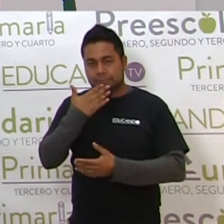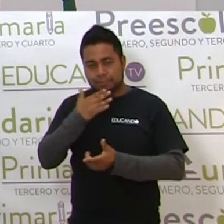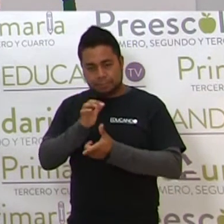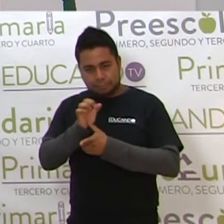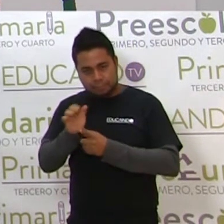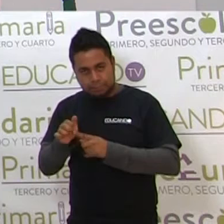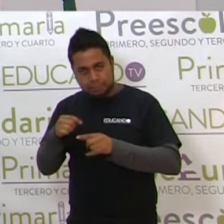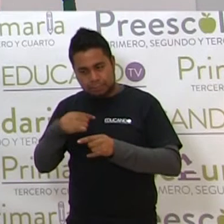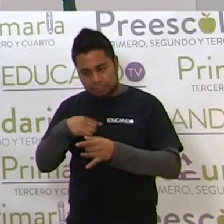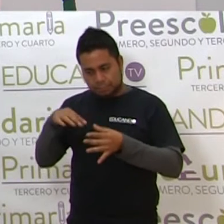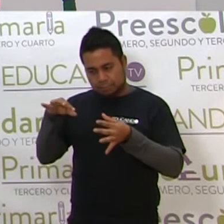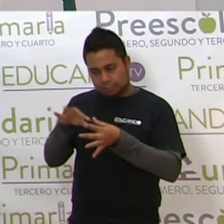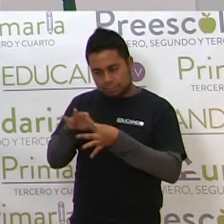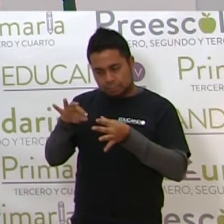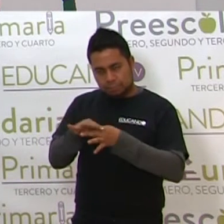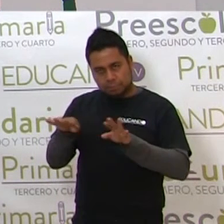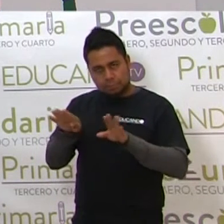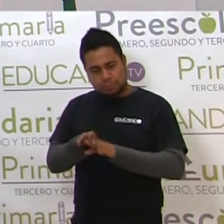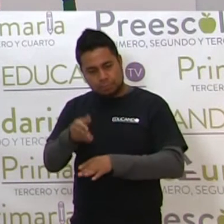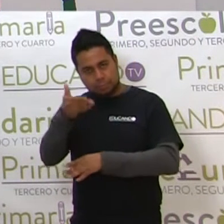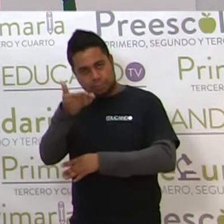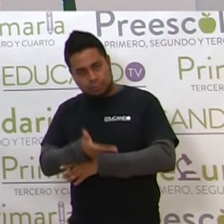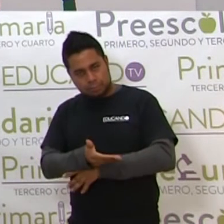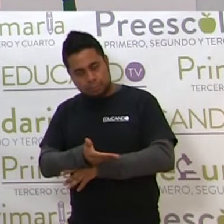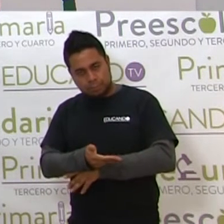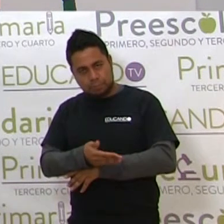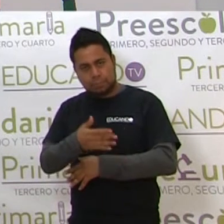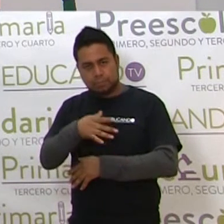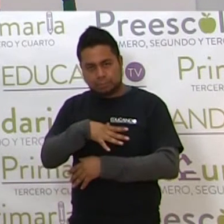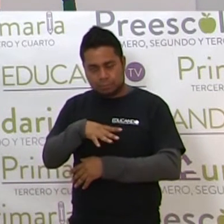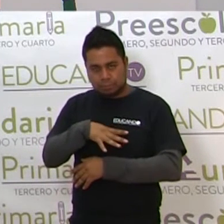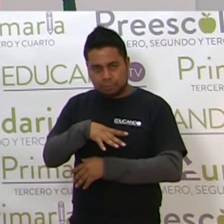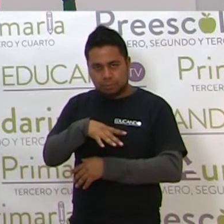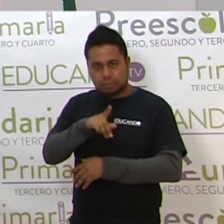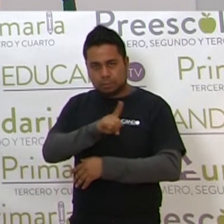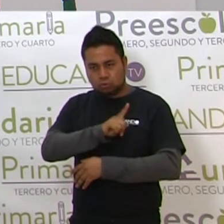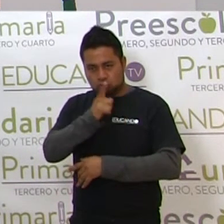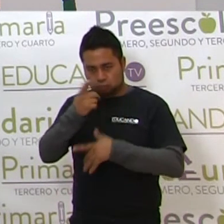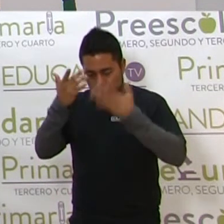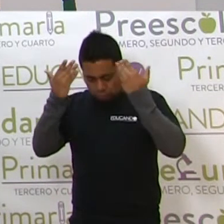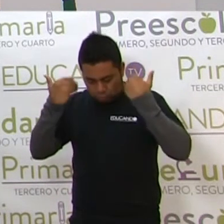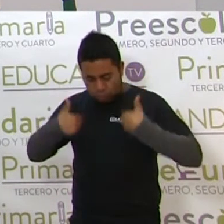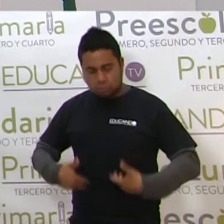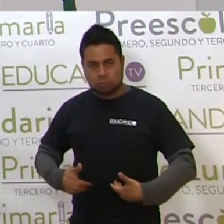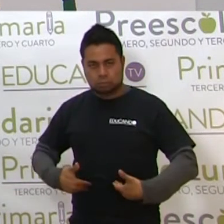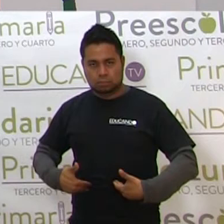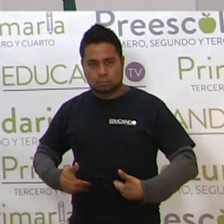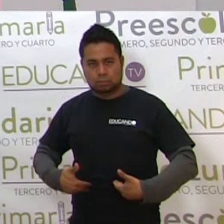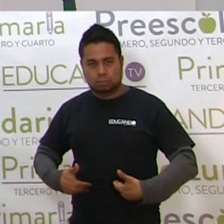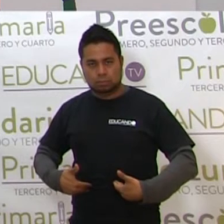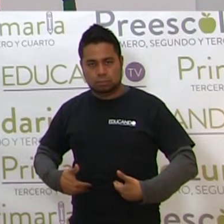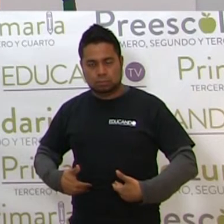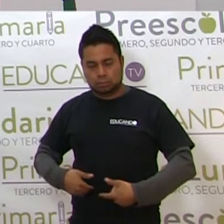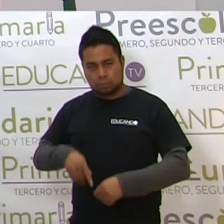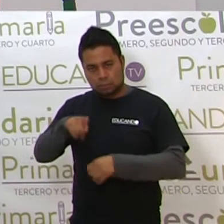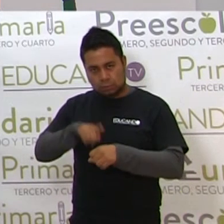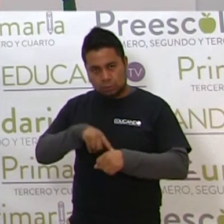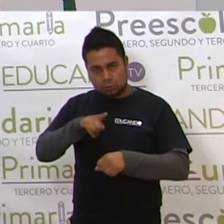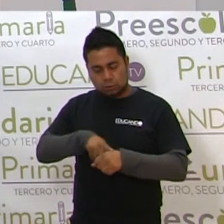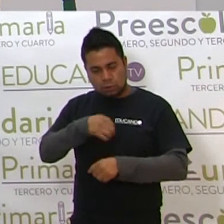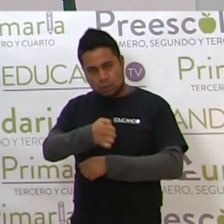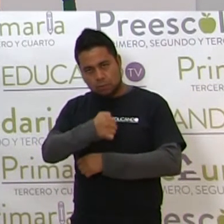voy a describir este traje es de una sola pieza de colores